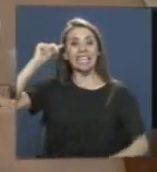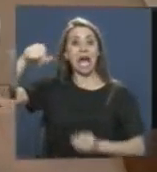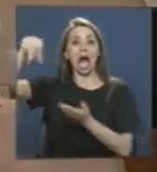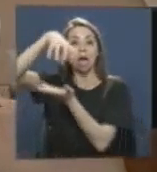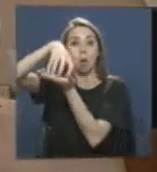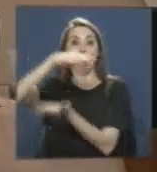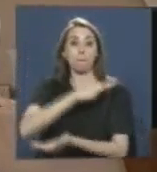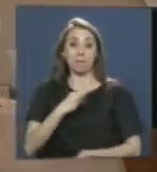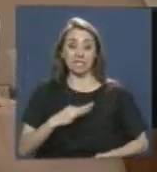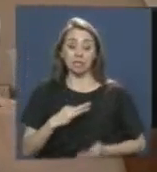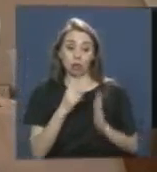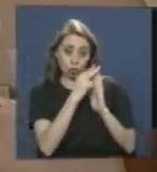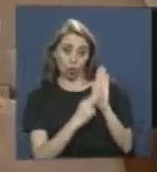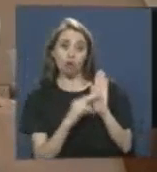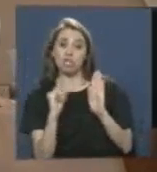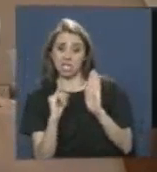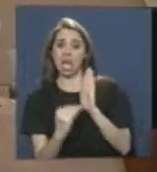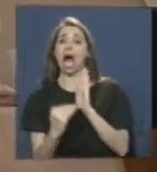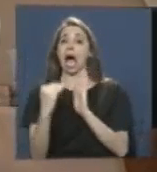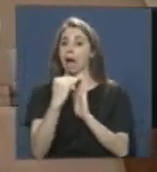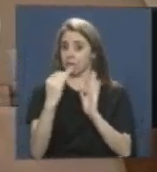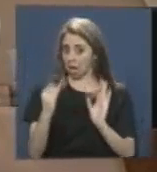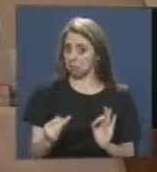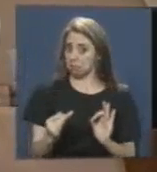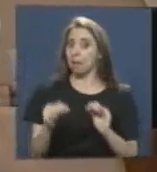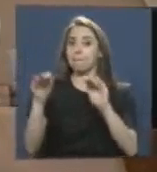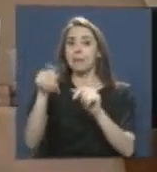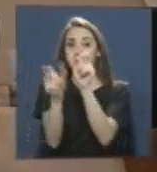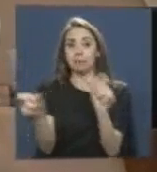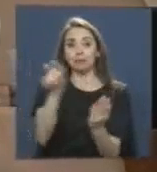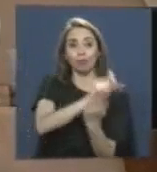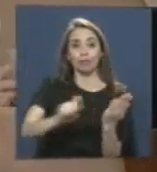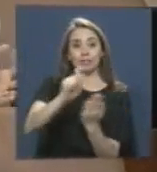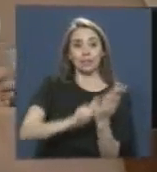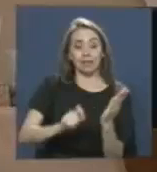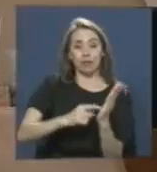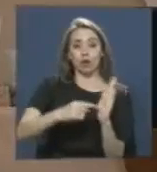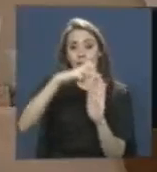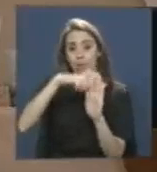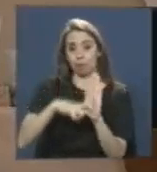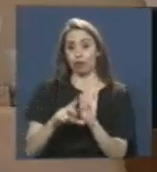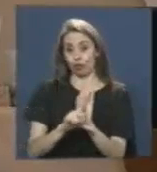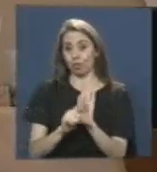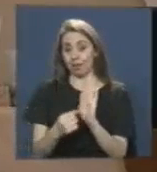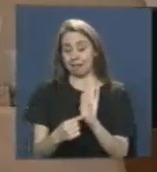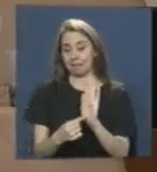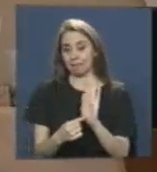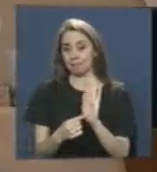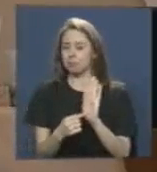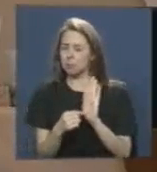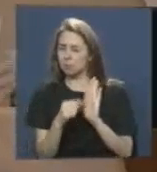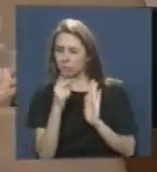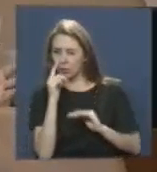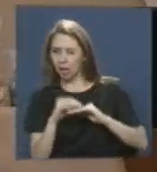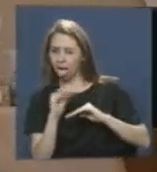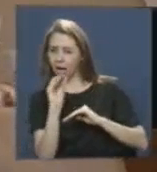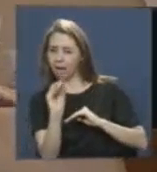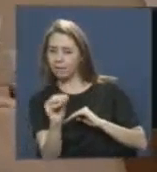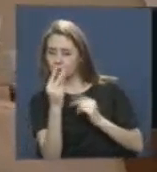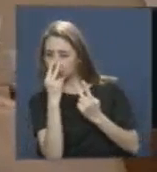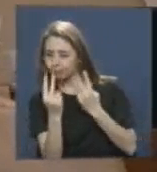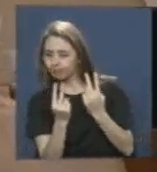avance. Ahora bien, los mismos autores del mismo proyecto han advertido